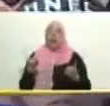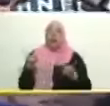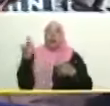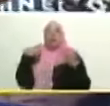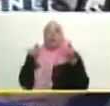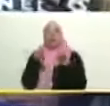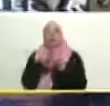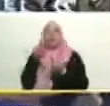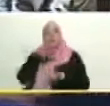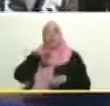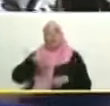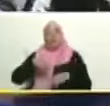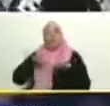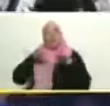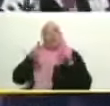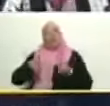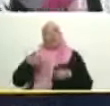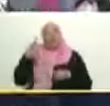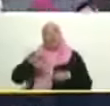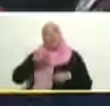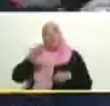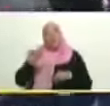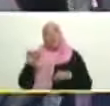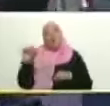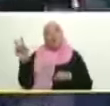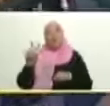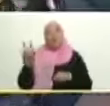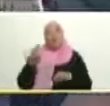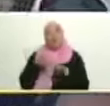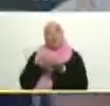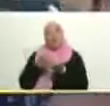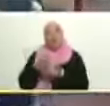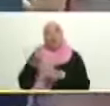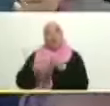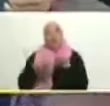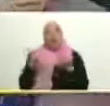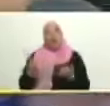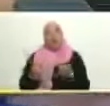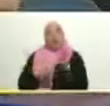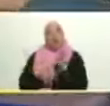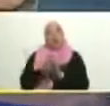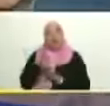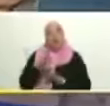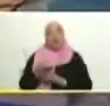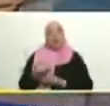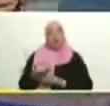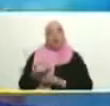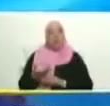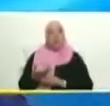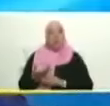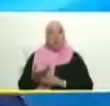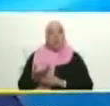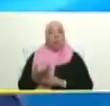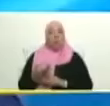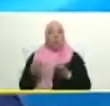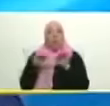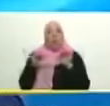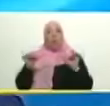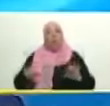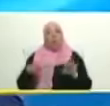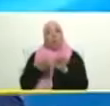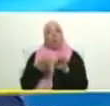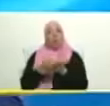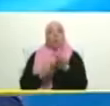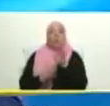jefe, podemos decir que el modelo policial venezolano es un modelo avanzado, es un modelo que